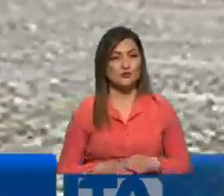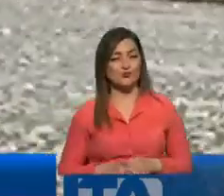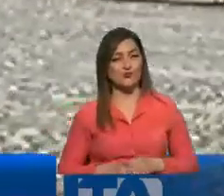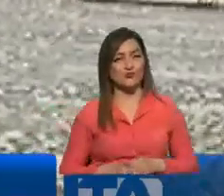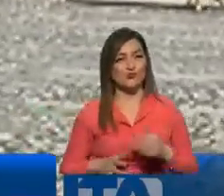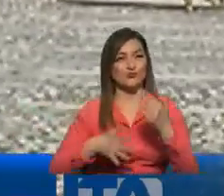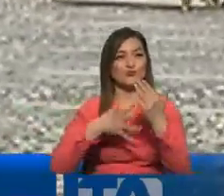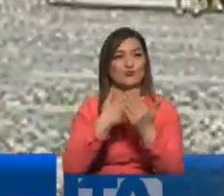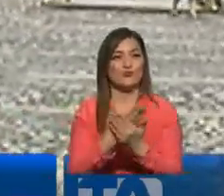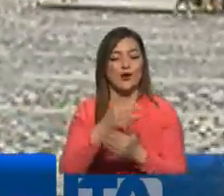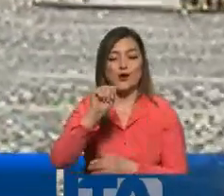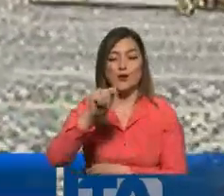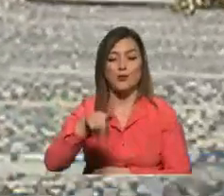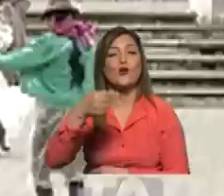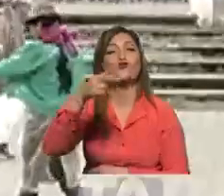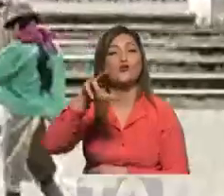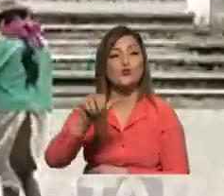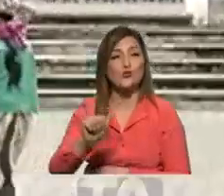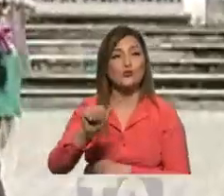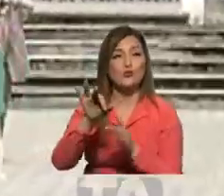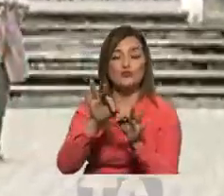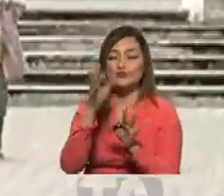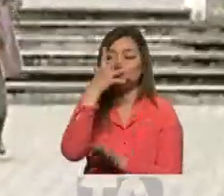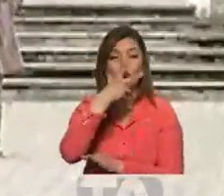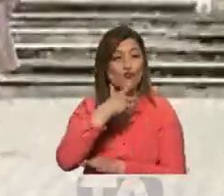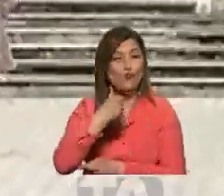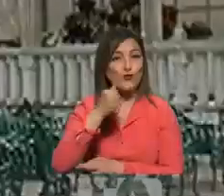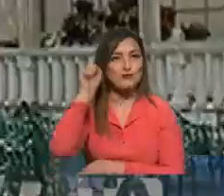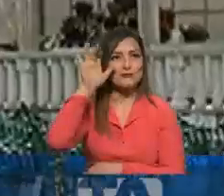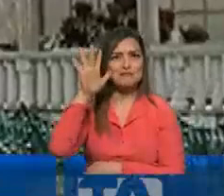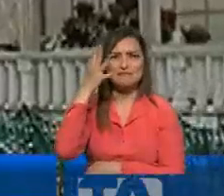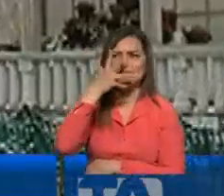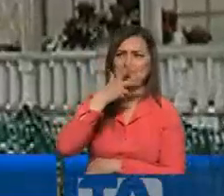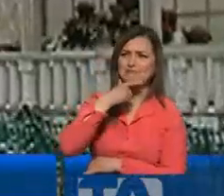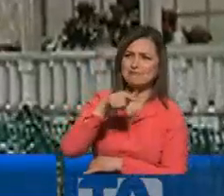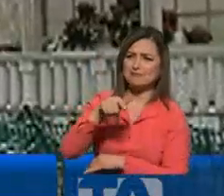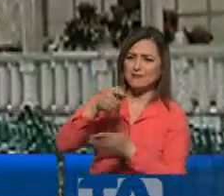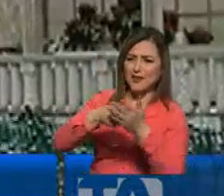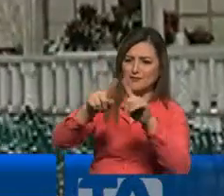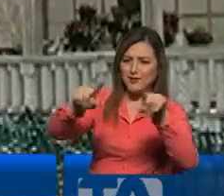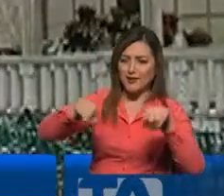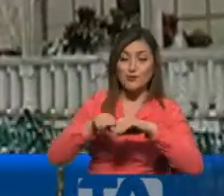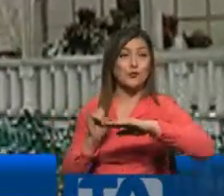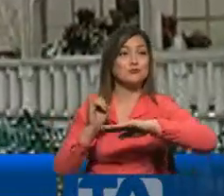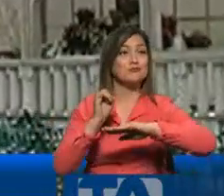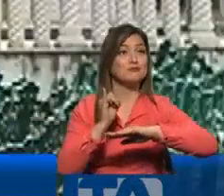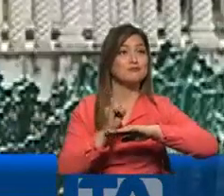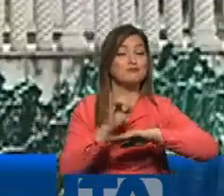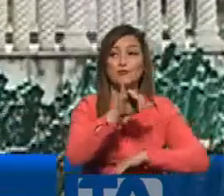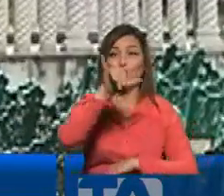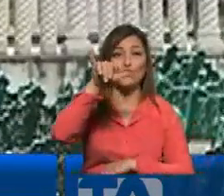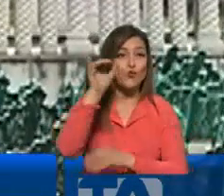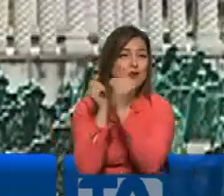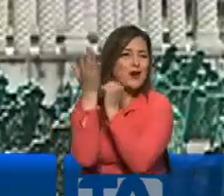Finalmente llegamos a Apagua, otro pueblito pintoresco que parece de película, pues su pequeña plaza e iglesia se asemejan